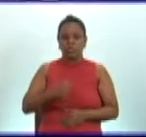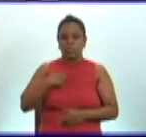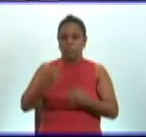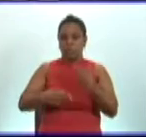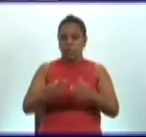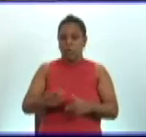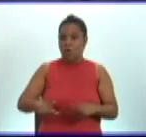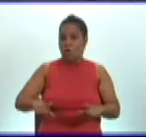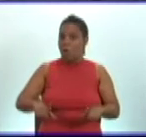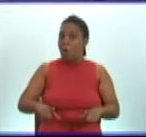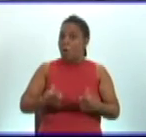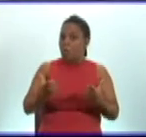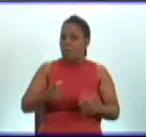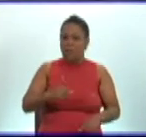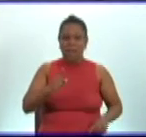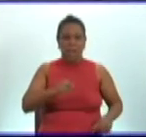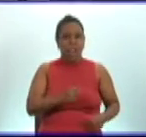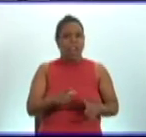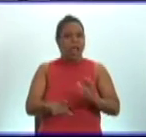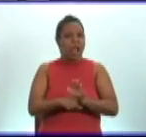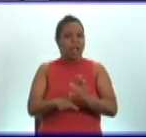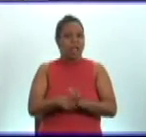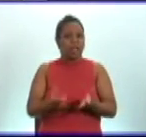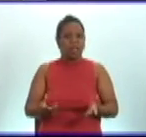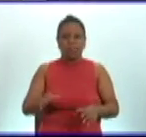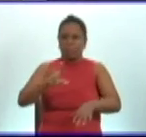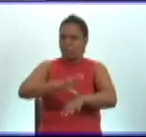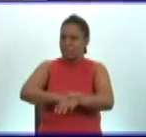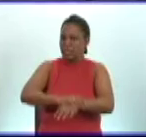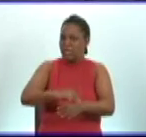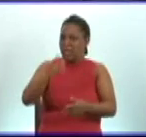Apresar personas sin pruebas. Está equivocado. ¿Qué ley es esa?